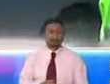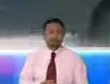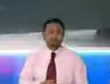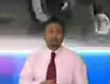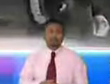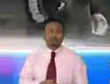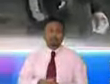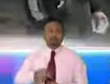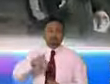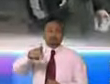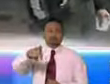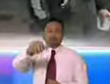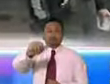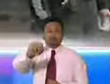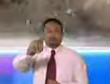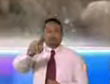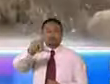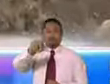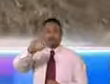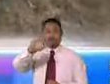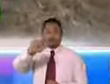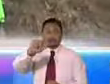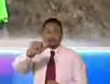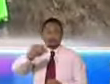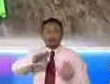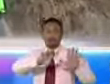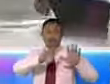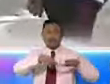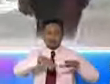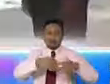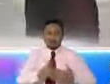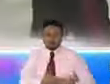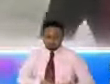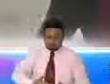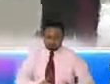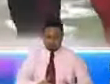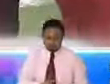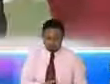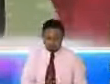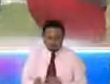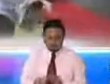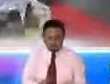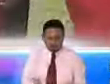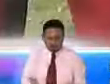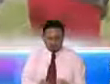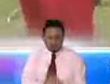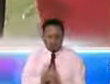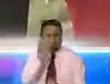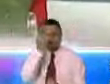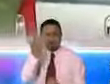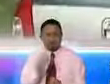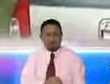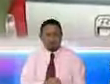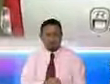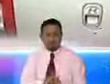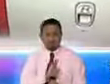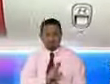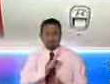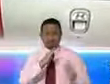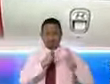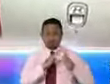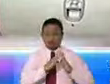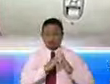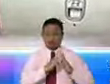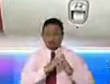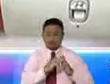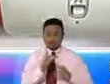Paulette L., bebé de apenas 9 meses de edad, murió dejando una incógnita sobre su muerte. El fallecimiento se dio en la vivienda ubicada en el sector Medio Ejido